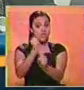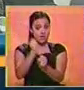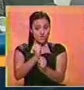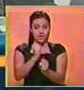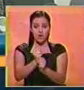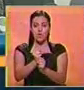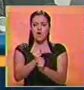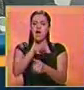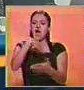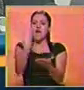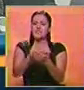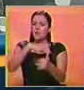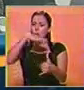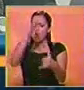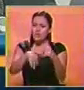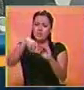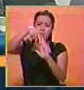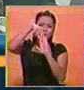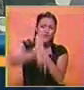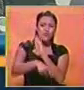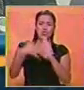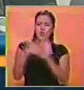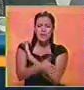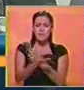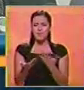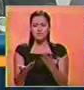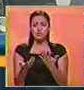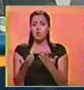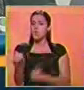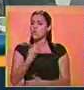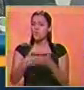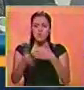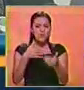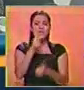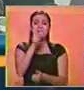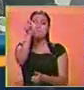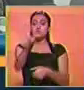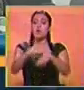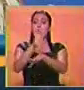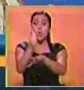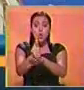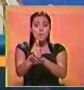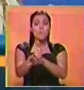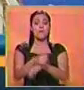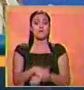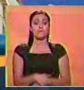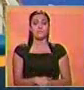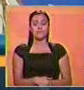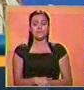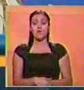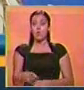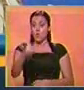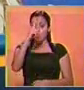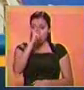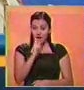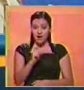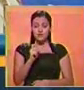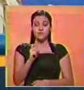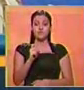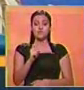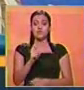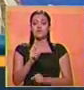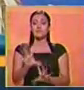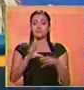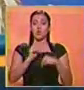a llegar hasta las últimas consecuencias, esté quien esté involucrado en esos hechos. En lo que va de año, este despacho ha